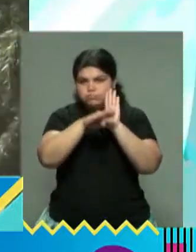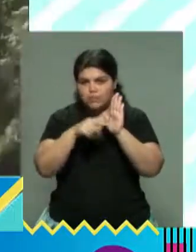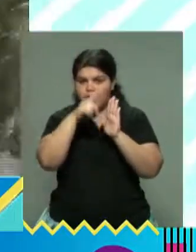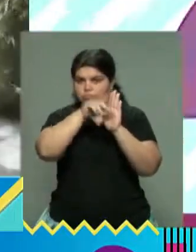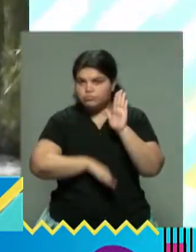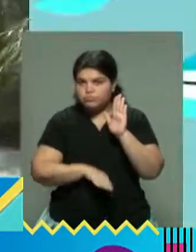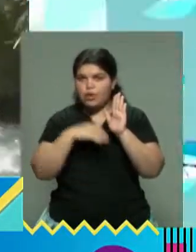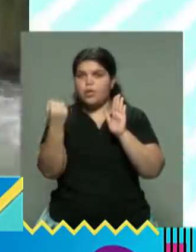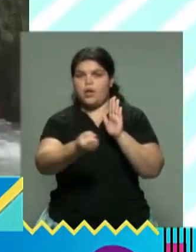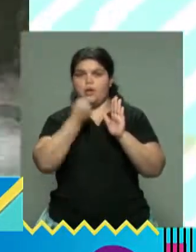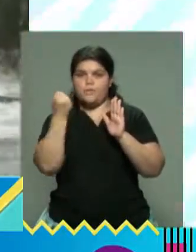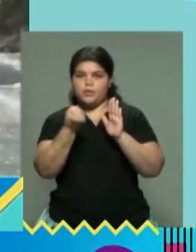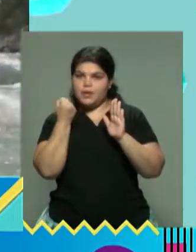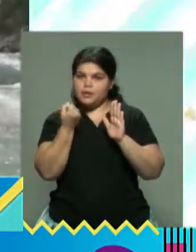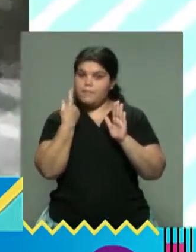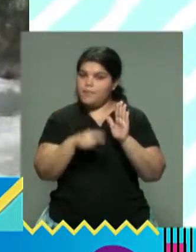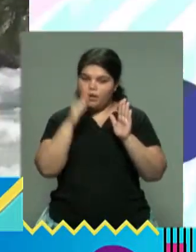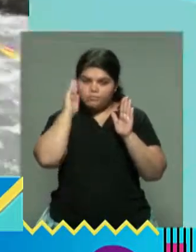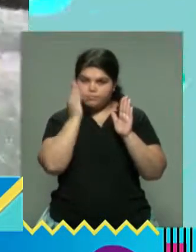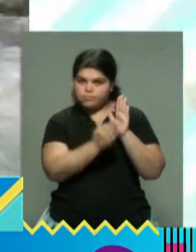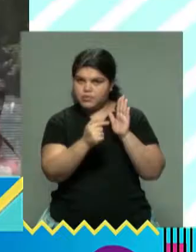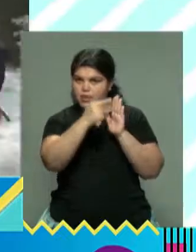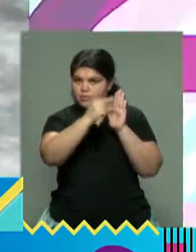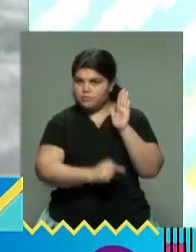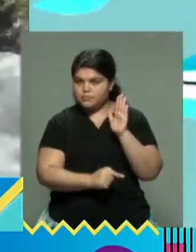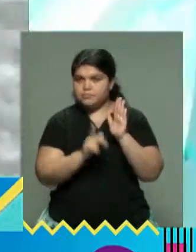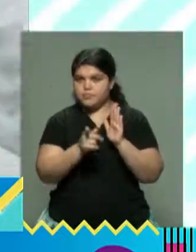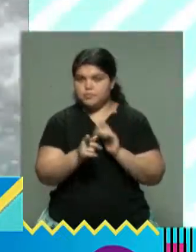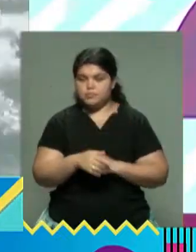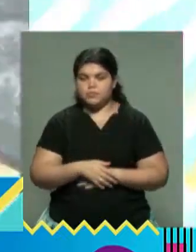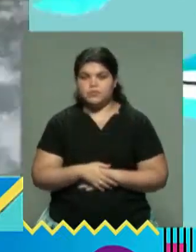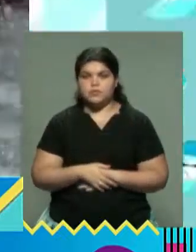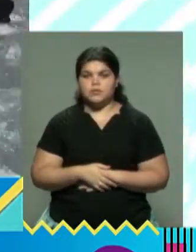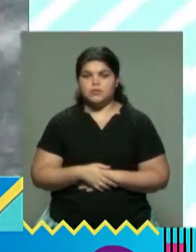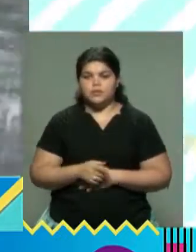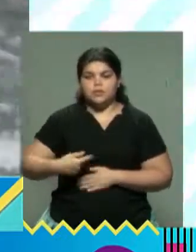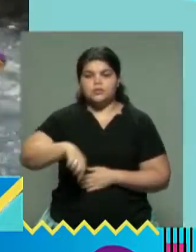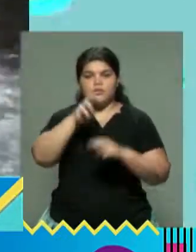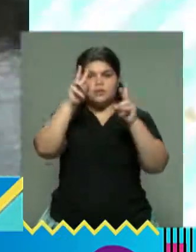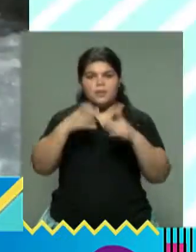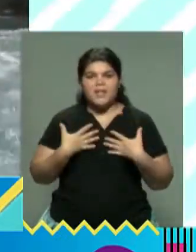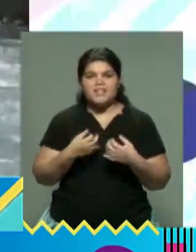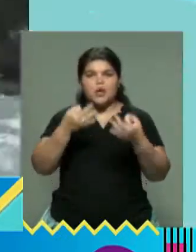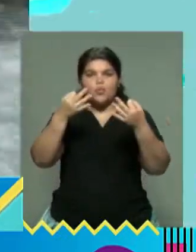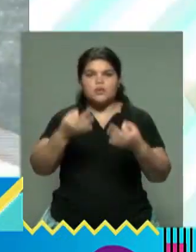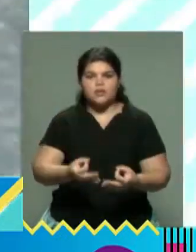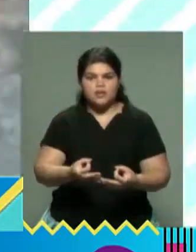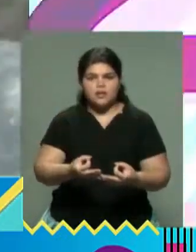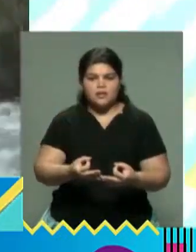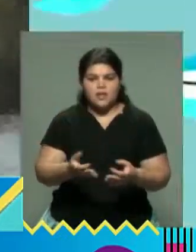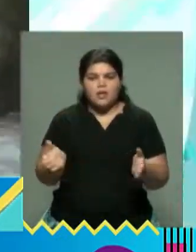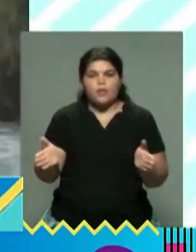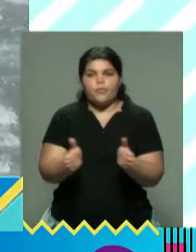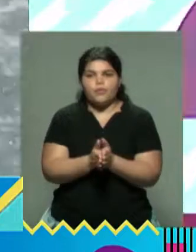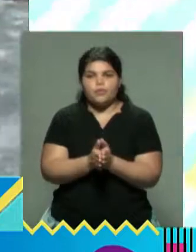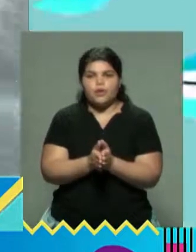importantes, pero hay que tenerlos en cuenta. Nosotros con el tema de la seguridad trabajamos muy codo a codo con el área de